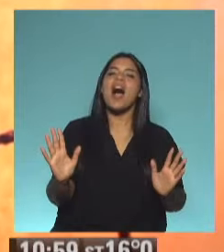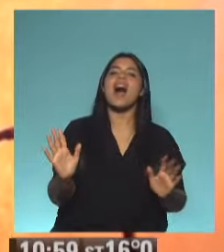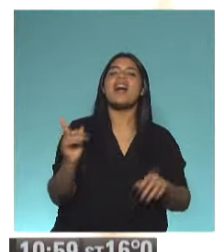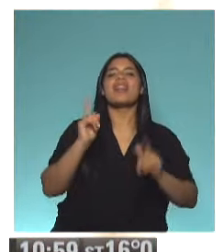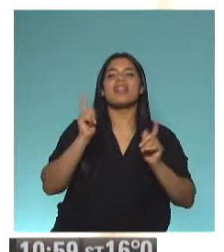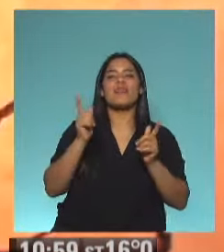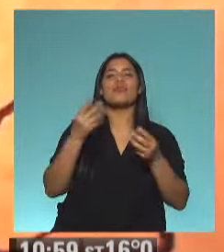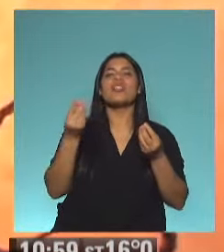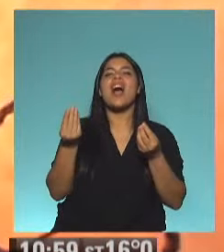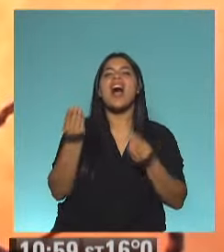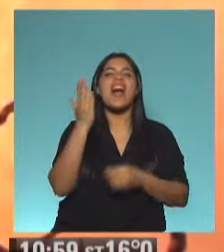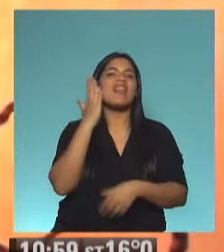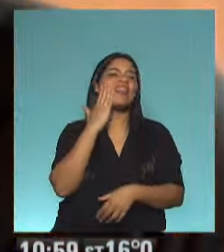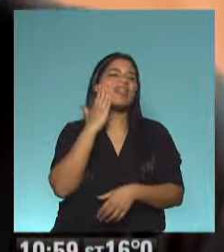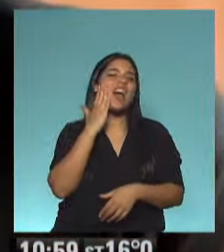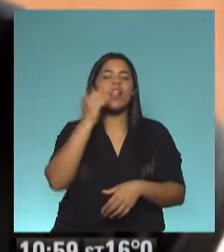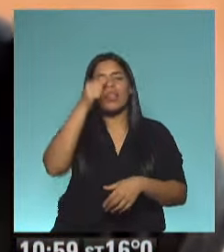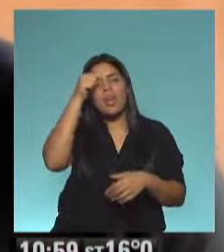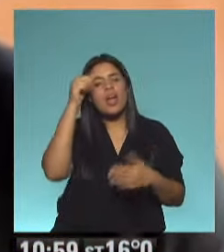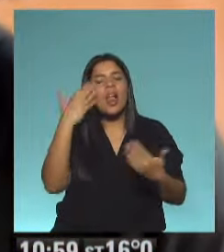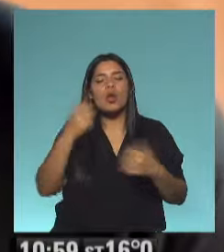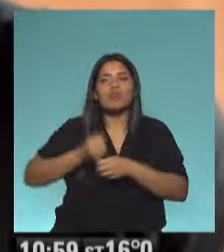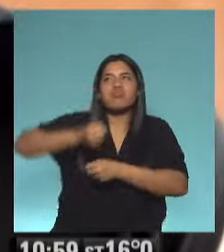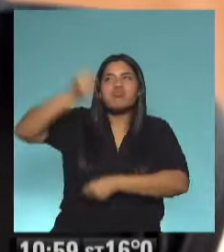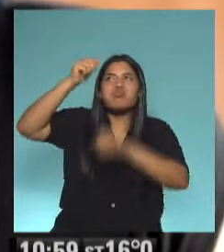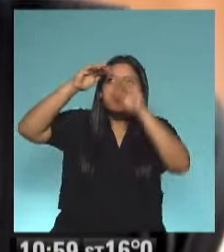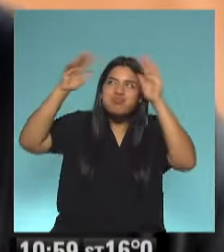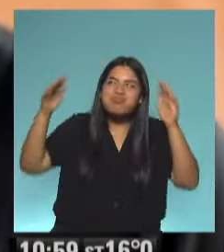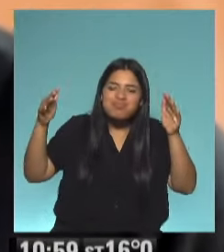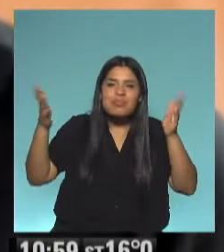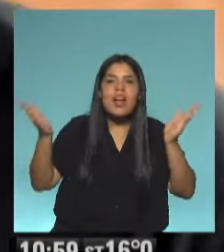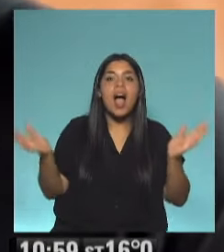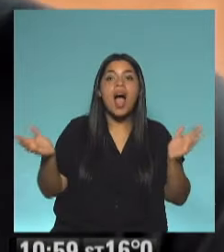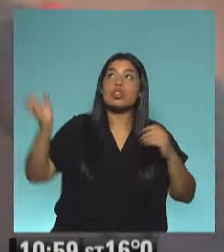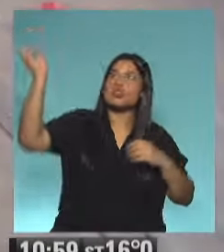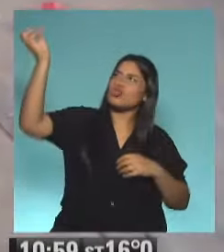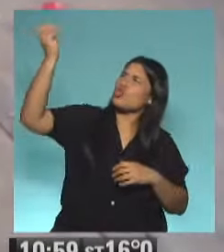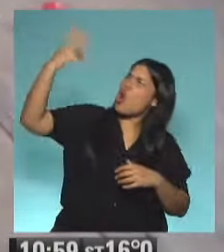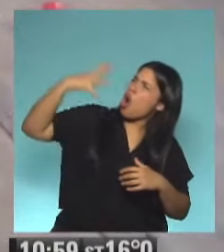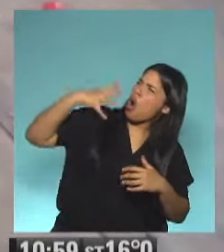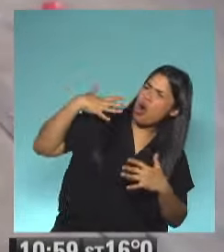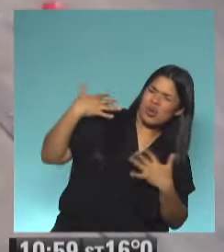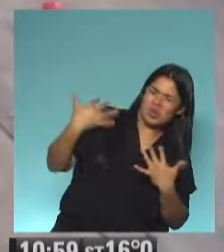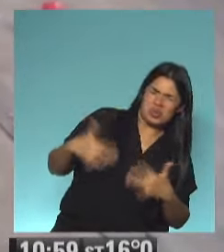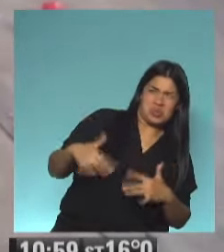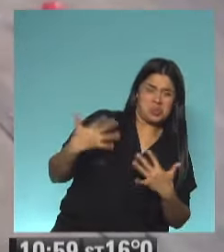El sol.